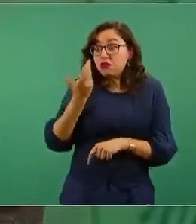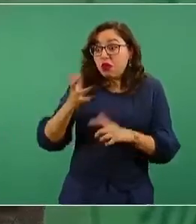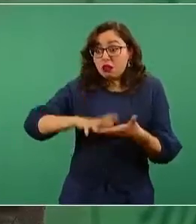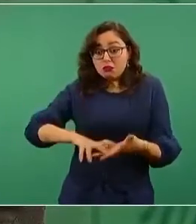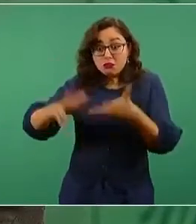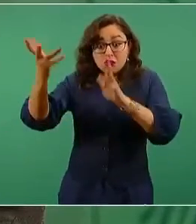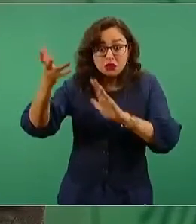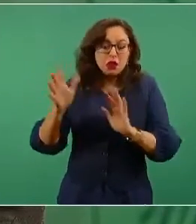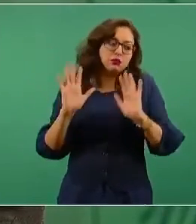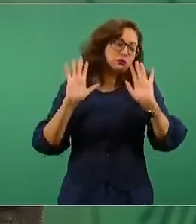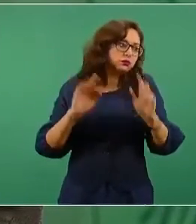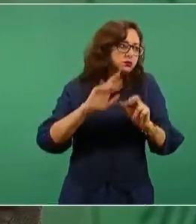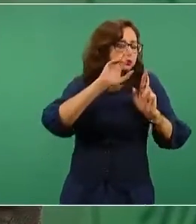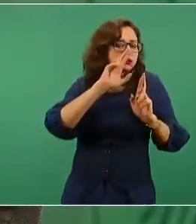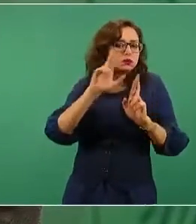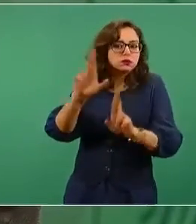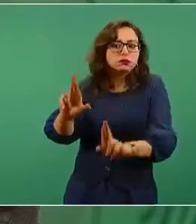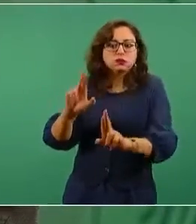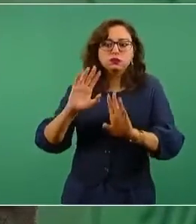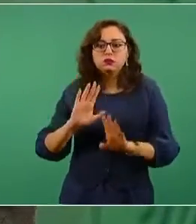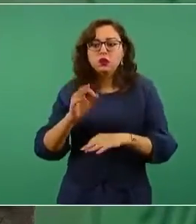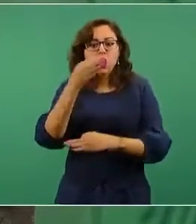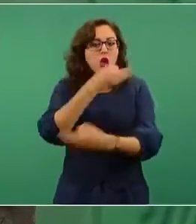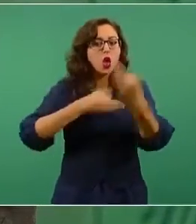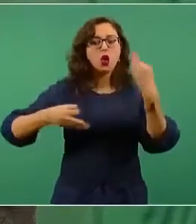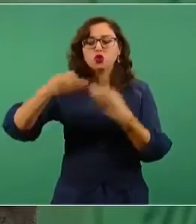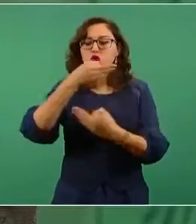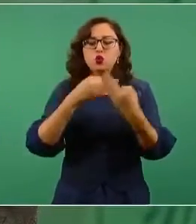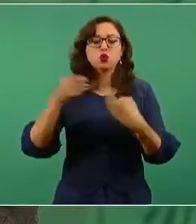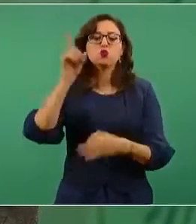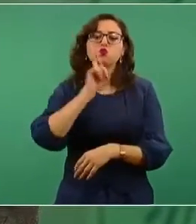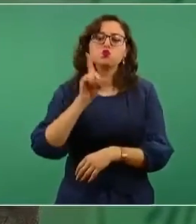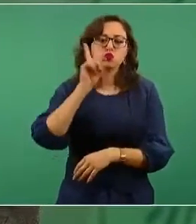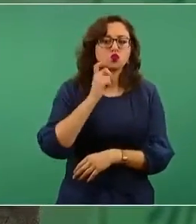todos y a todas las mujeres.